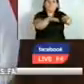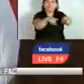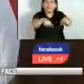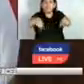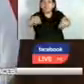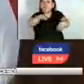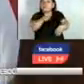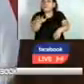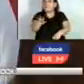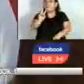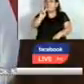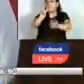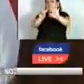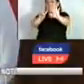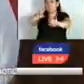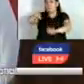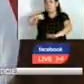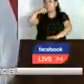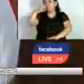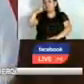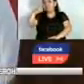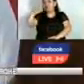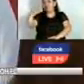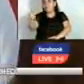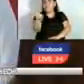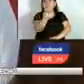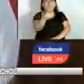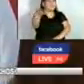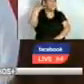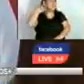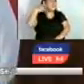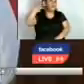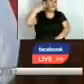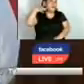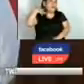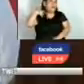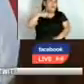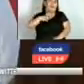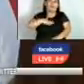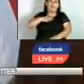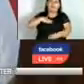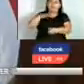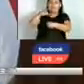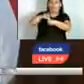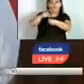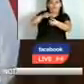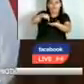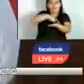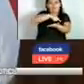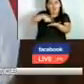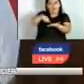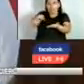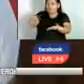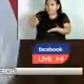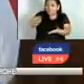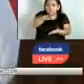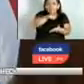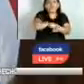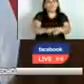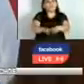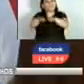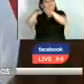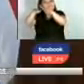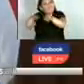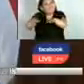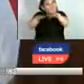los más de 27 mil migueleños que votaron por Miguel Pereira. A todos ellos, muchas